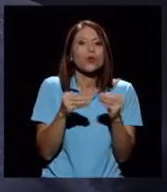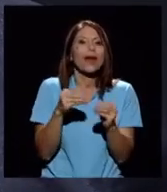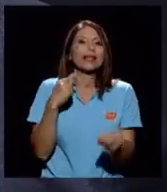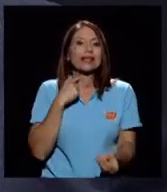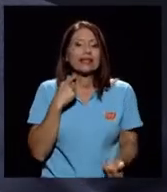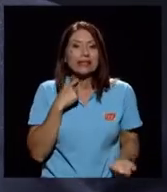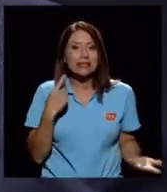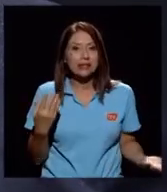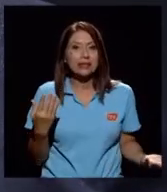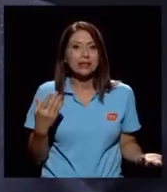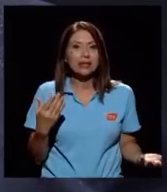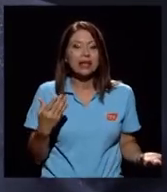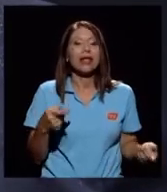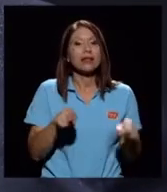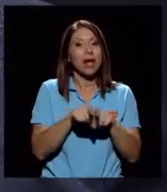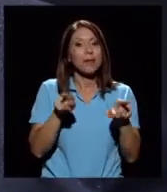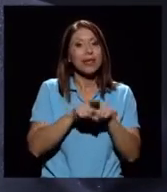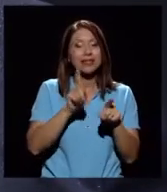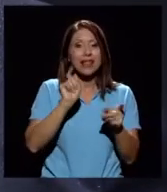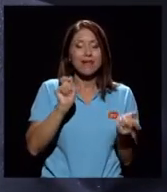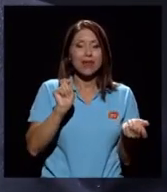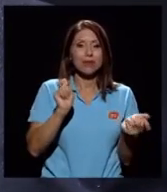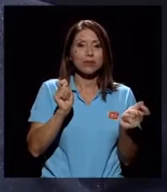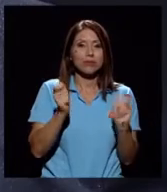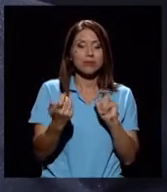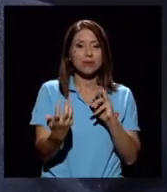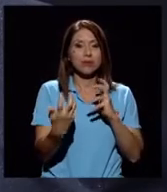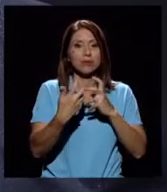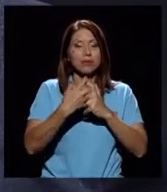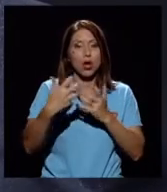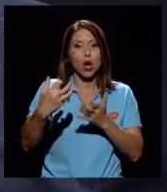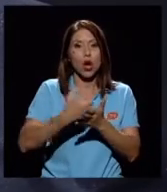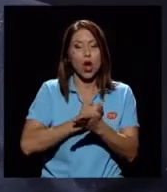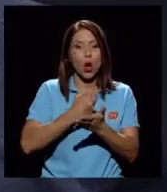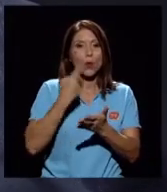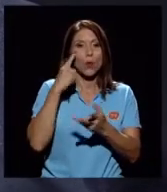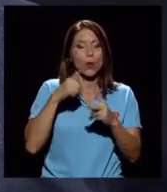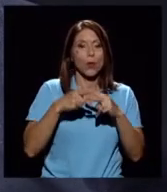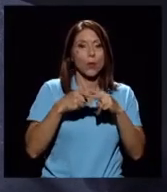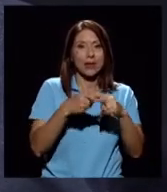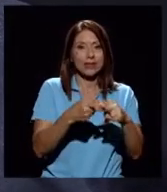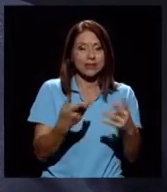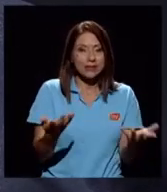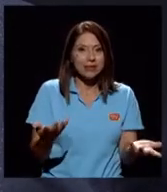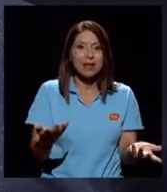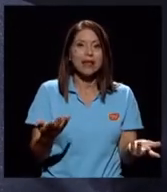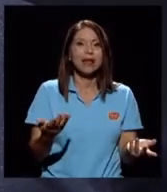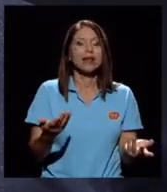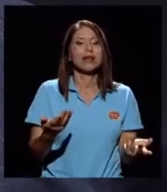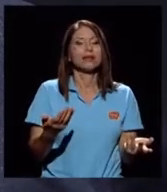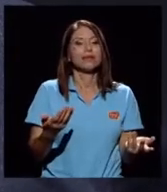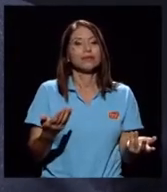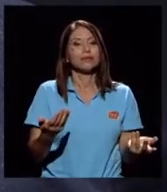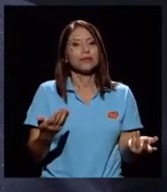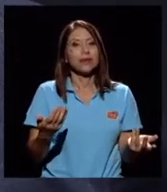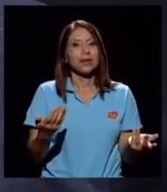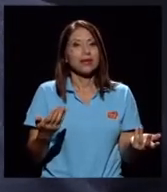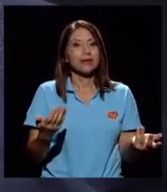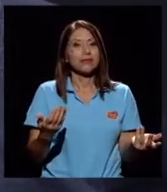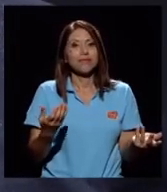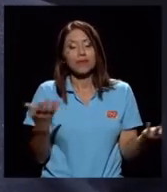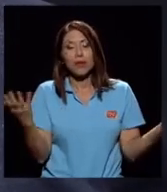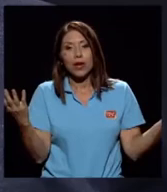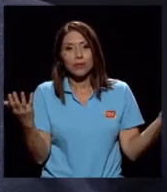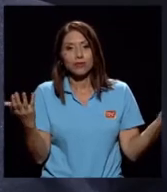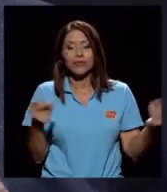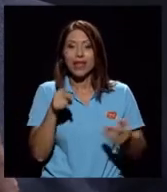también se tiene que ajustar las tasas de interés si la inflación sube verdad y bueno